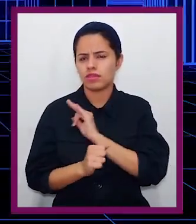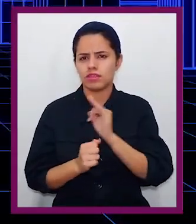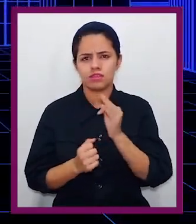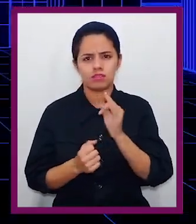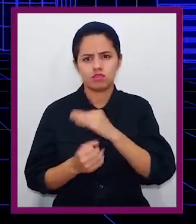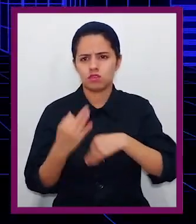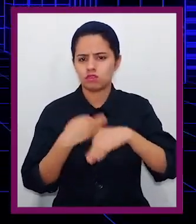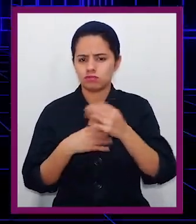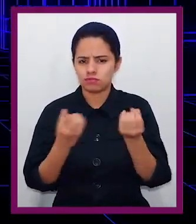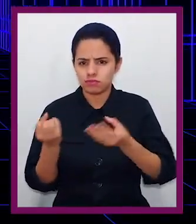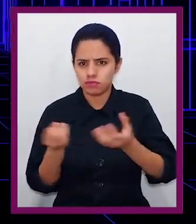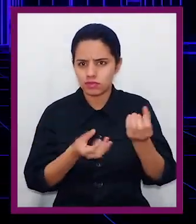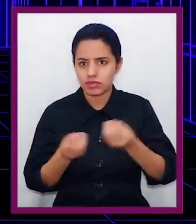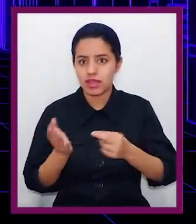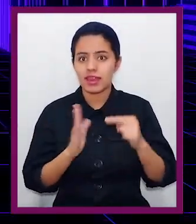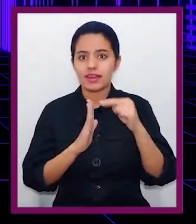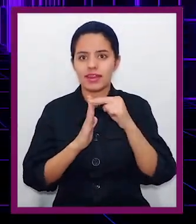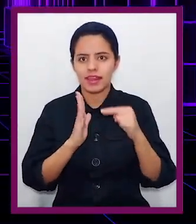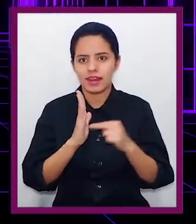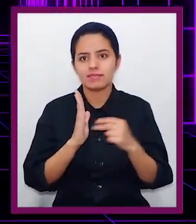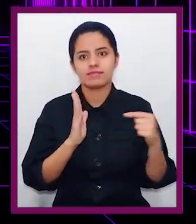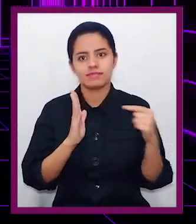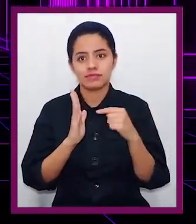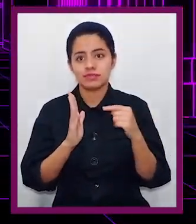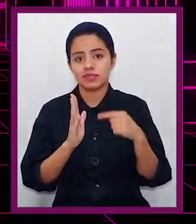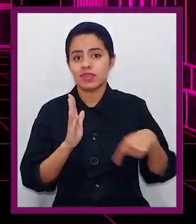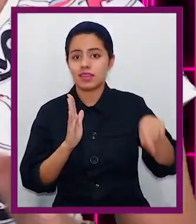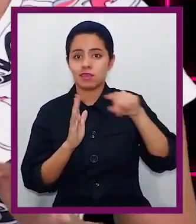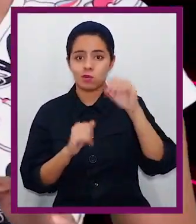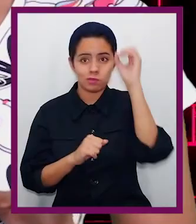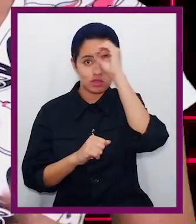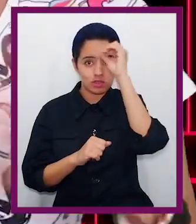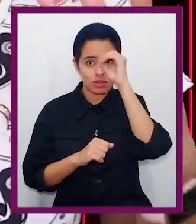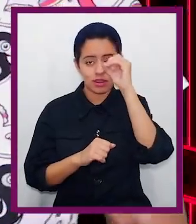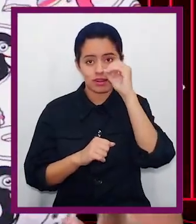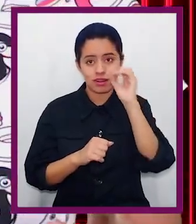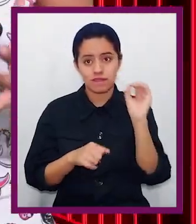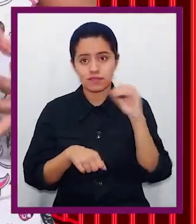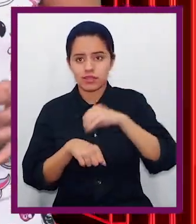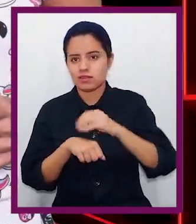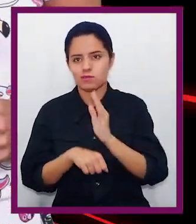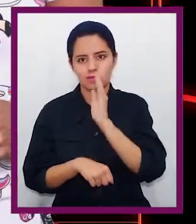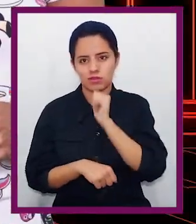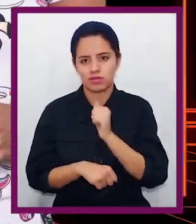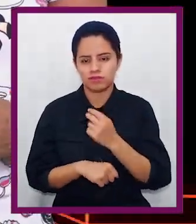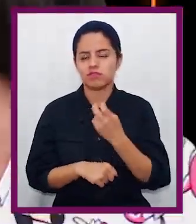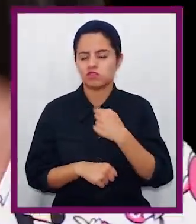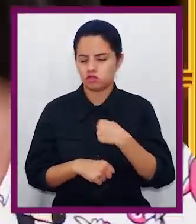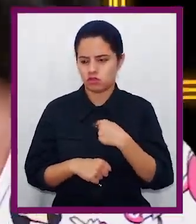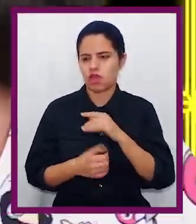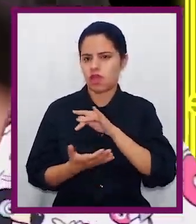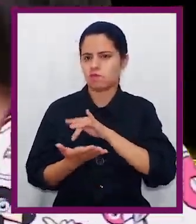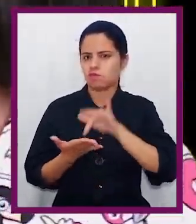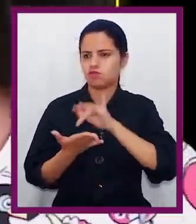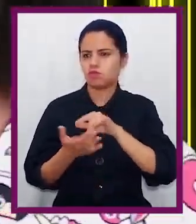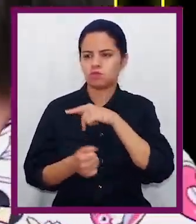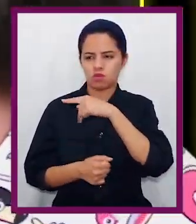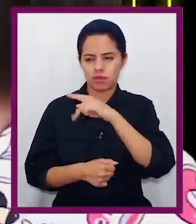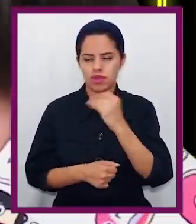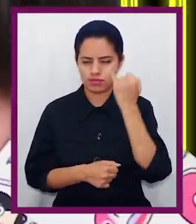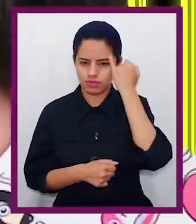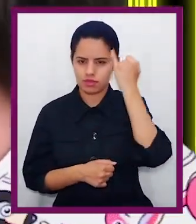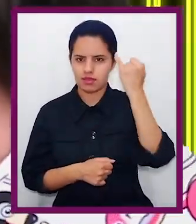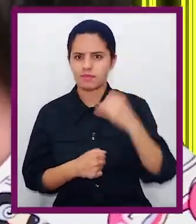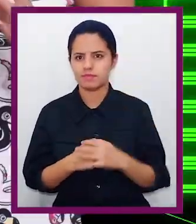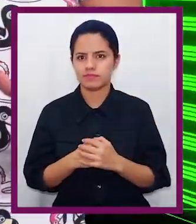nutrimos las redes sociales y en esas reglas hay opiniones que no caben. Veremos cómo evoluciona, pero por lo pronto te apoyo en tu